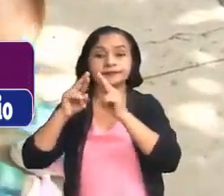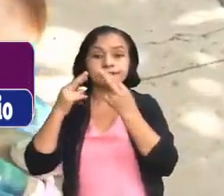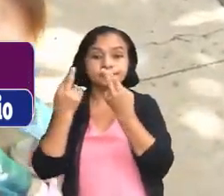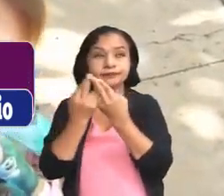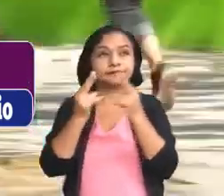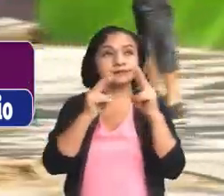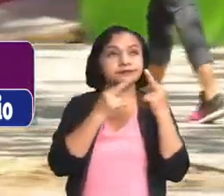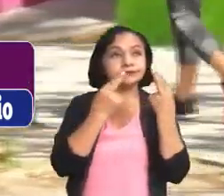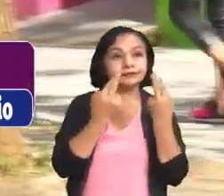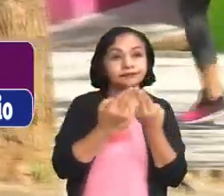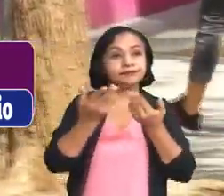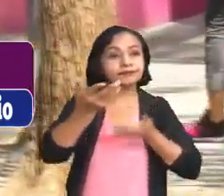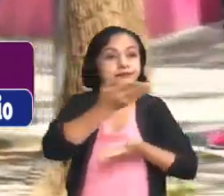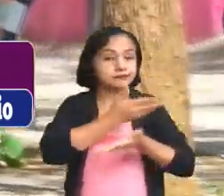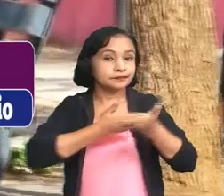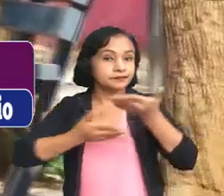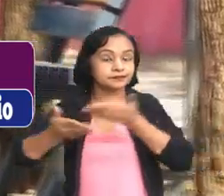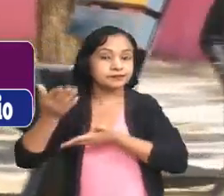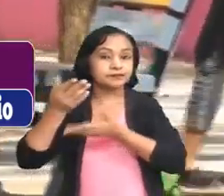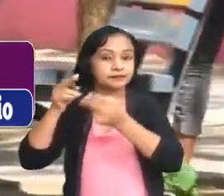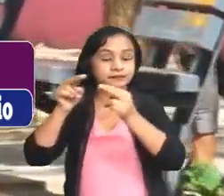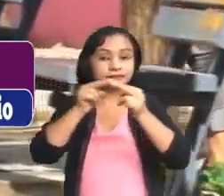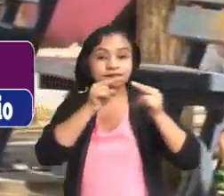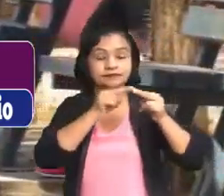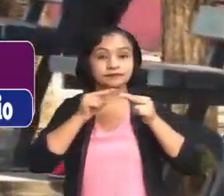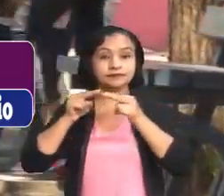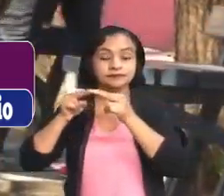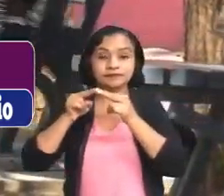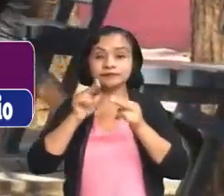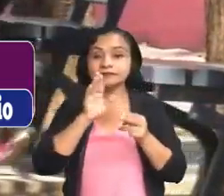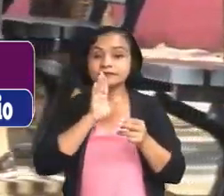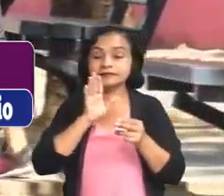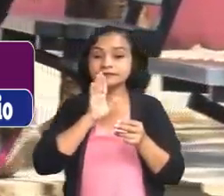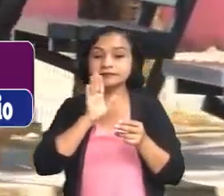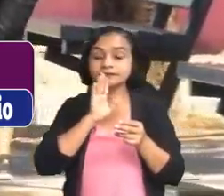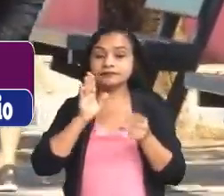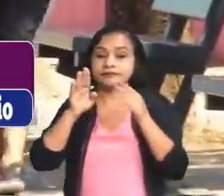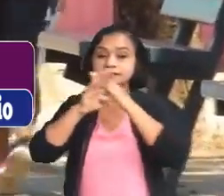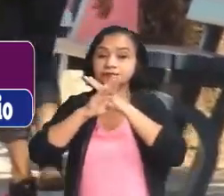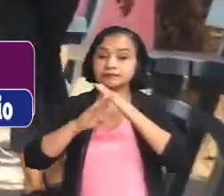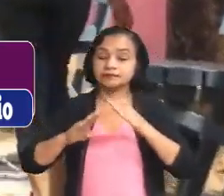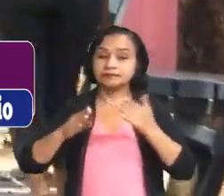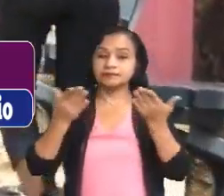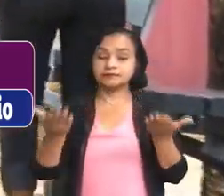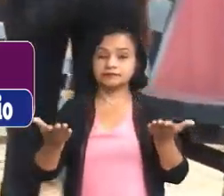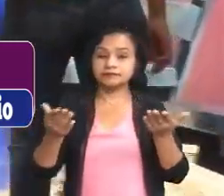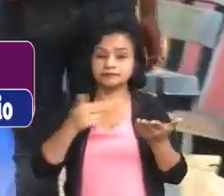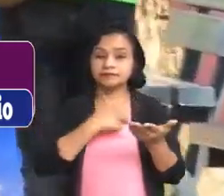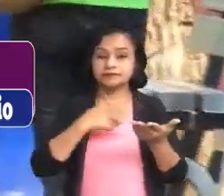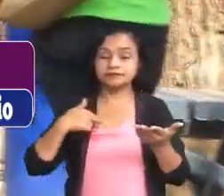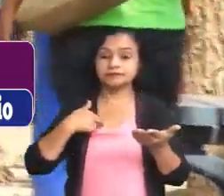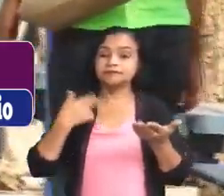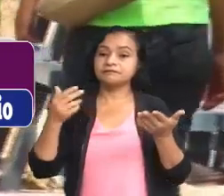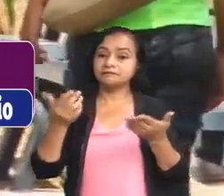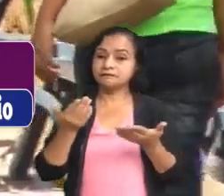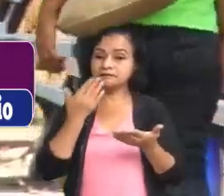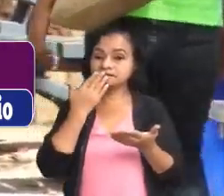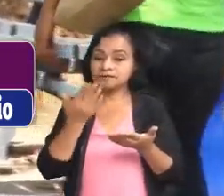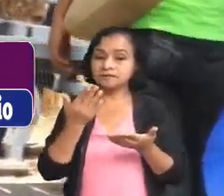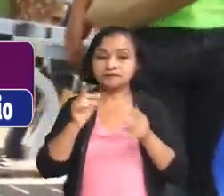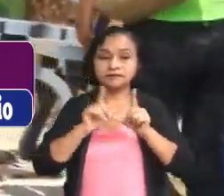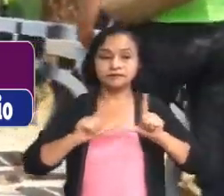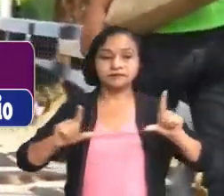claro, de compartir, de convivencia, porque sí, allí hablamos de reconciliación de parte de un ejercicio práctico. Los